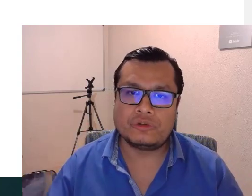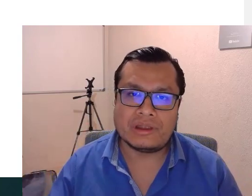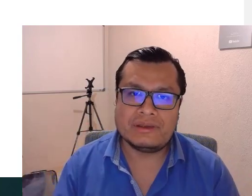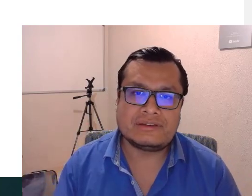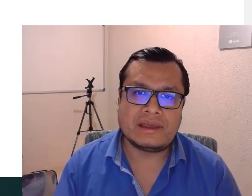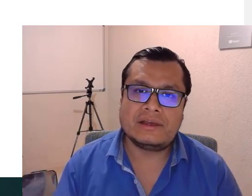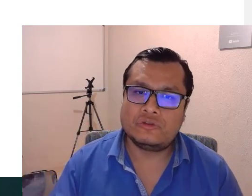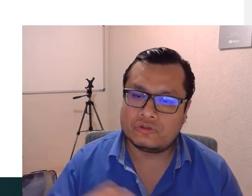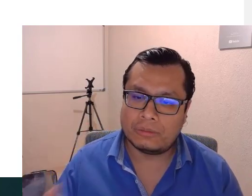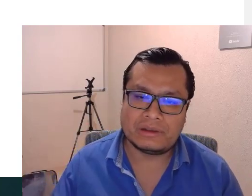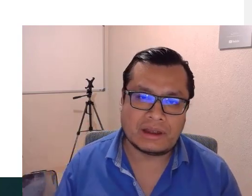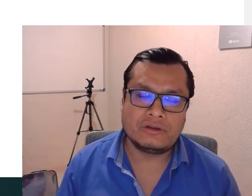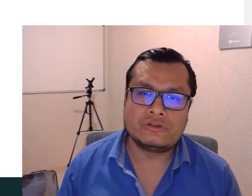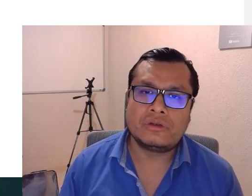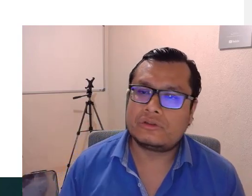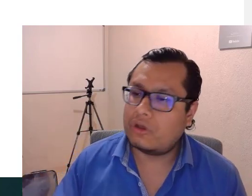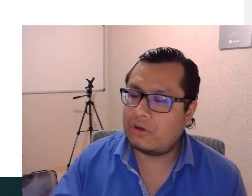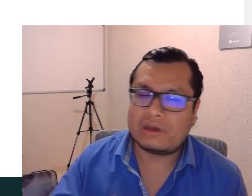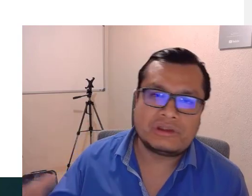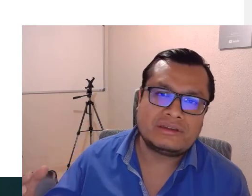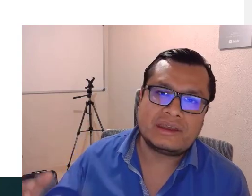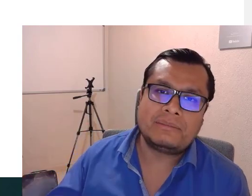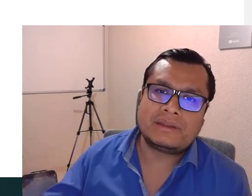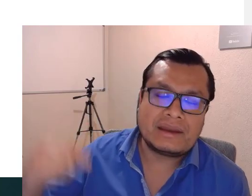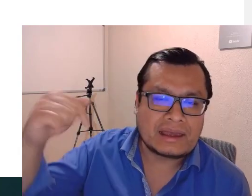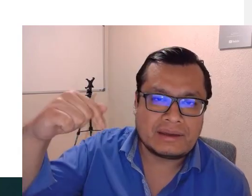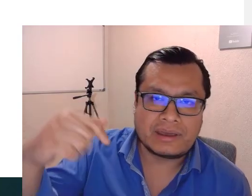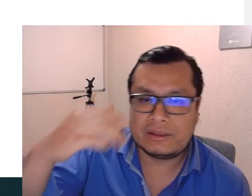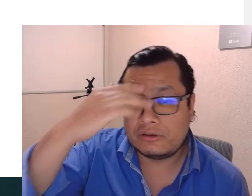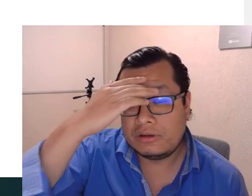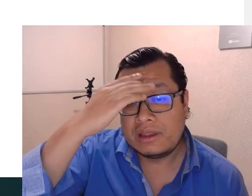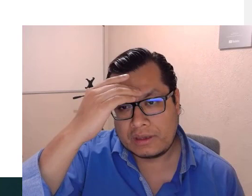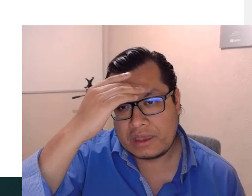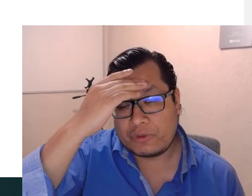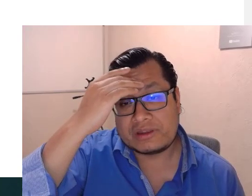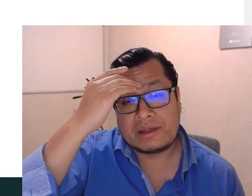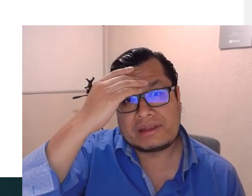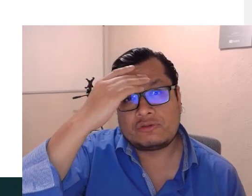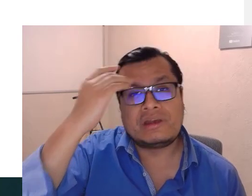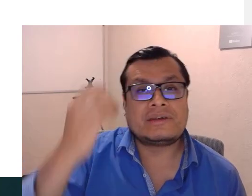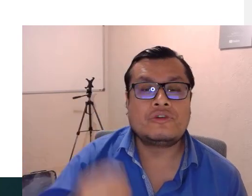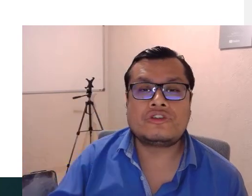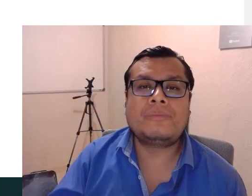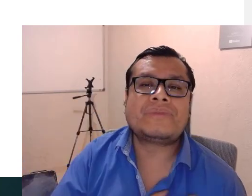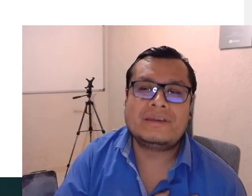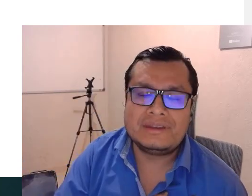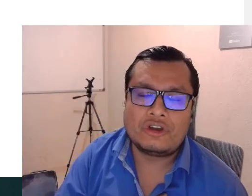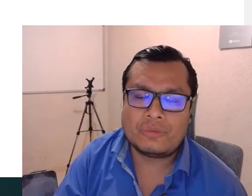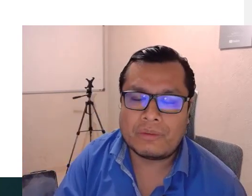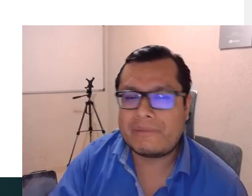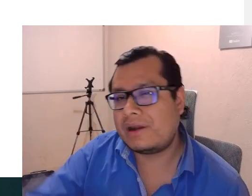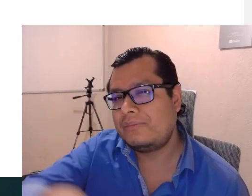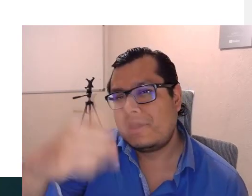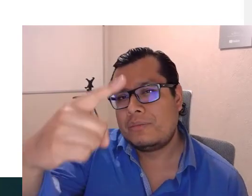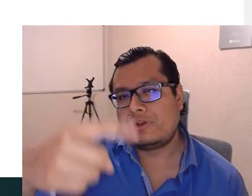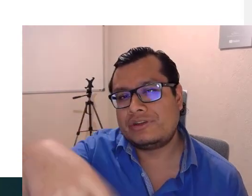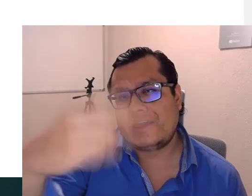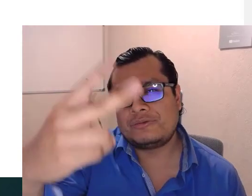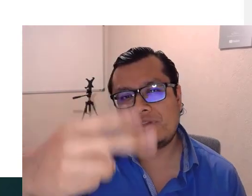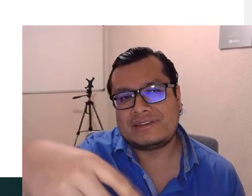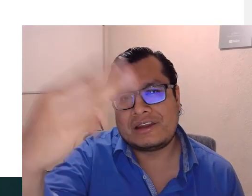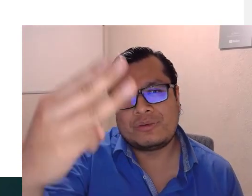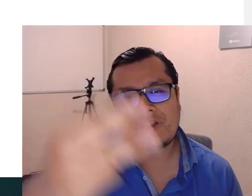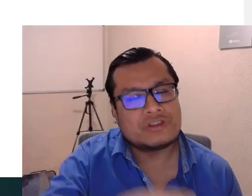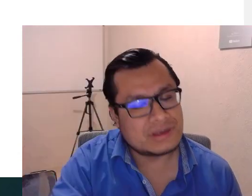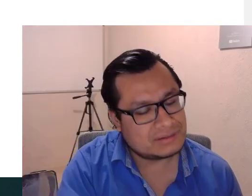abajo su punto de vista sus comentarios todo lo que ustedes quieran vertir aquí abajito y pues nada más cuídense mucho y si no los vuelva a ver buenos